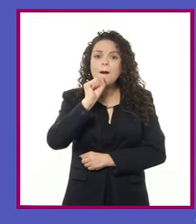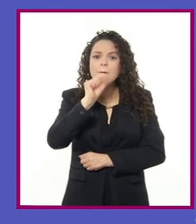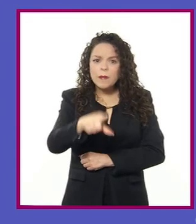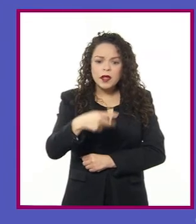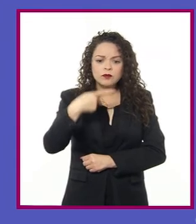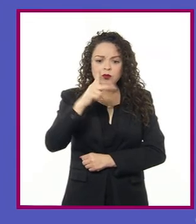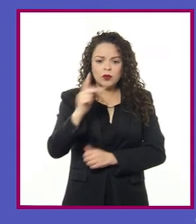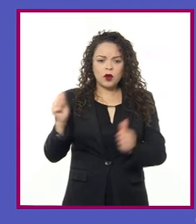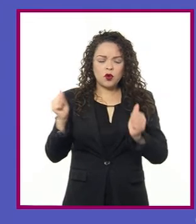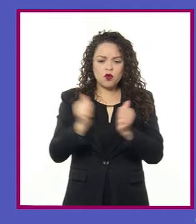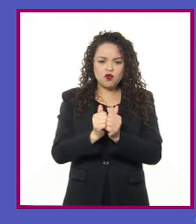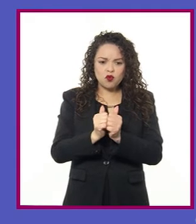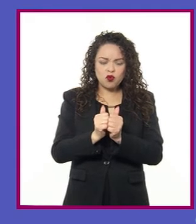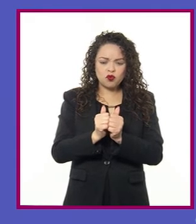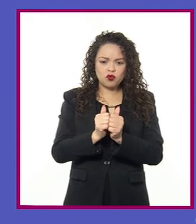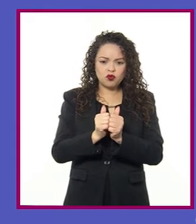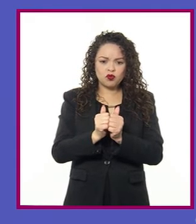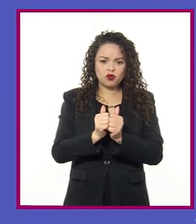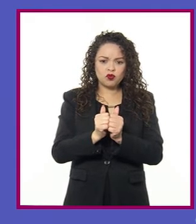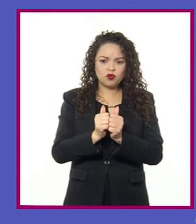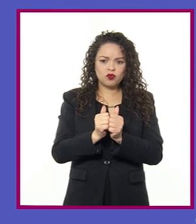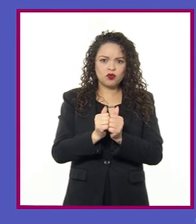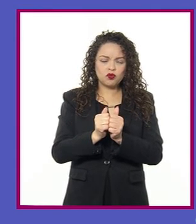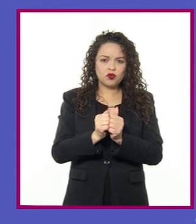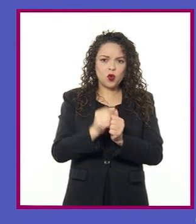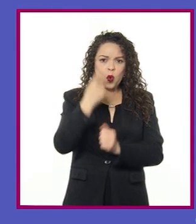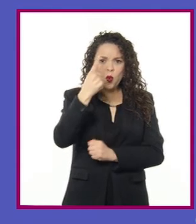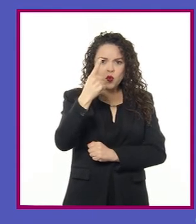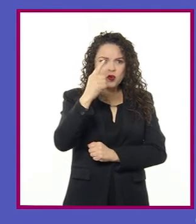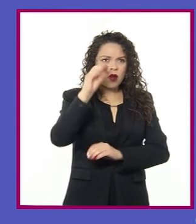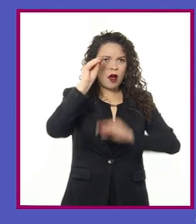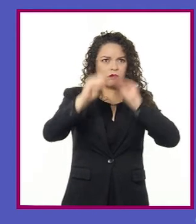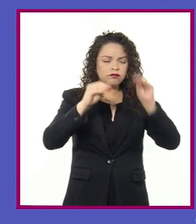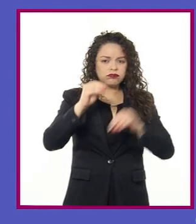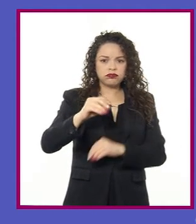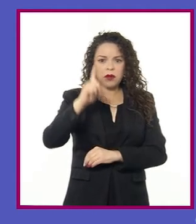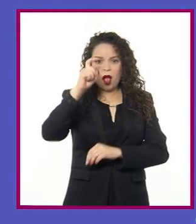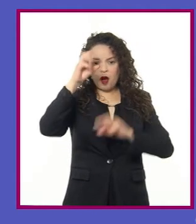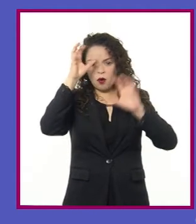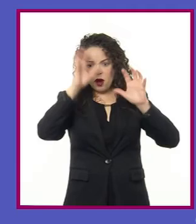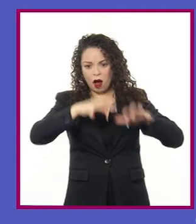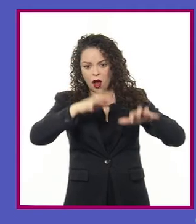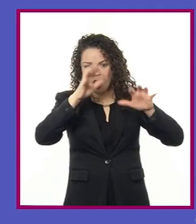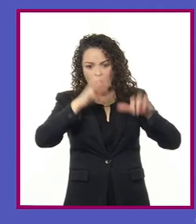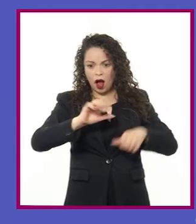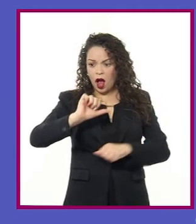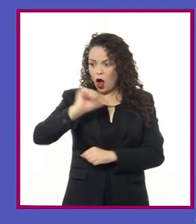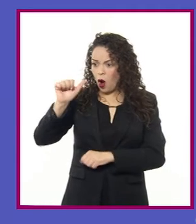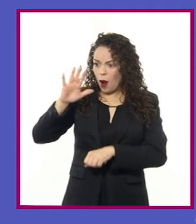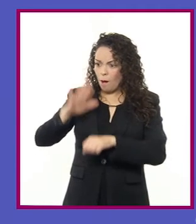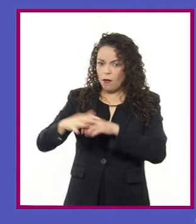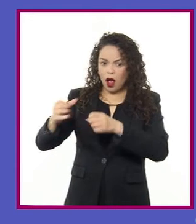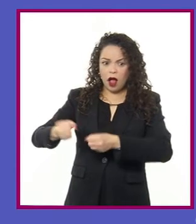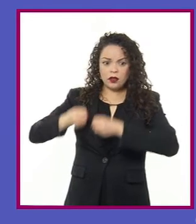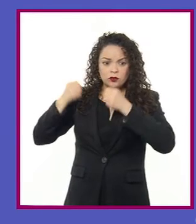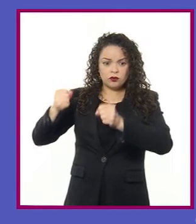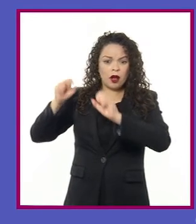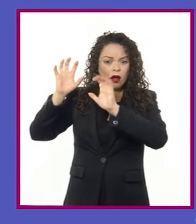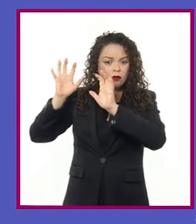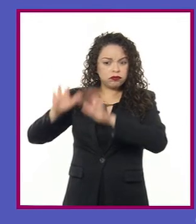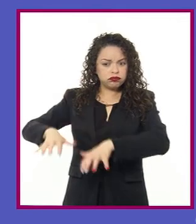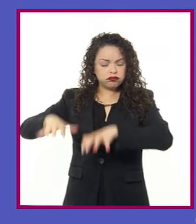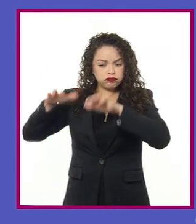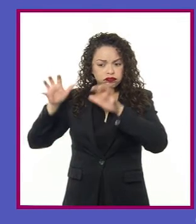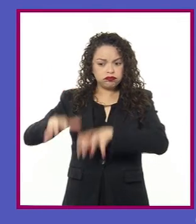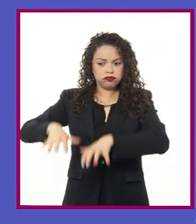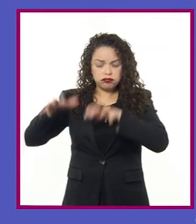cuadro empezarán a caer unas gotas de lluvia. En el siguiente la lluvia se intensificará y lloverá